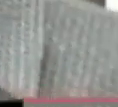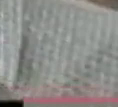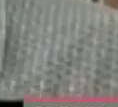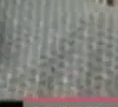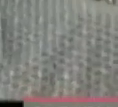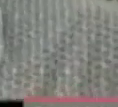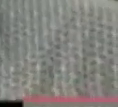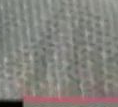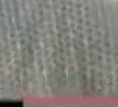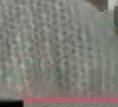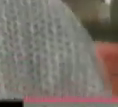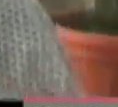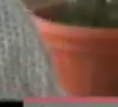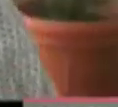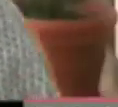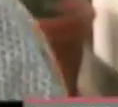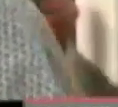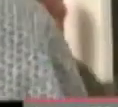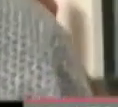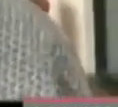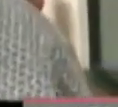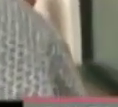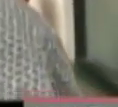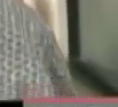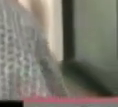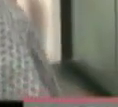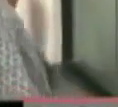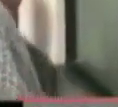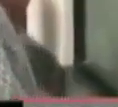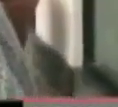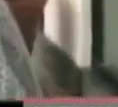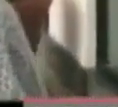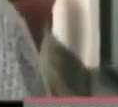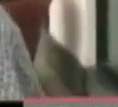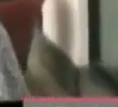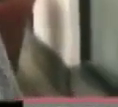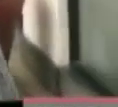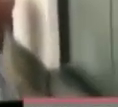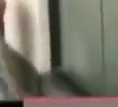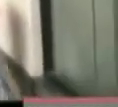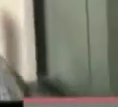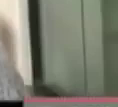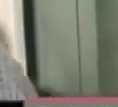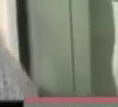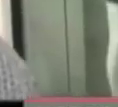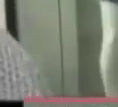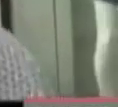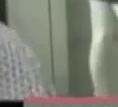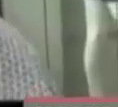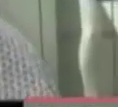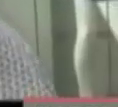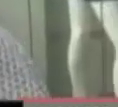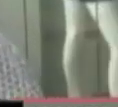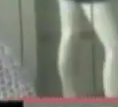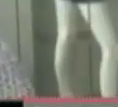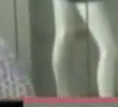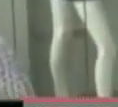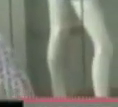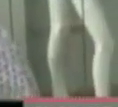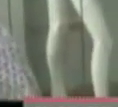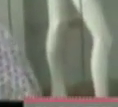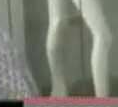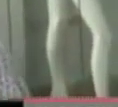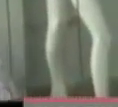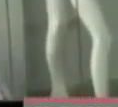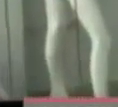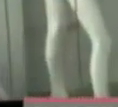gama de diferentes rutas. Por ejemplo, Kevin La Guaira entonces ya no tiene necesidad de subir